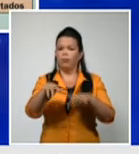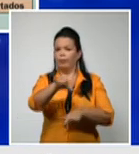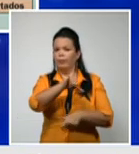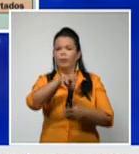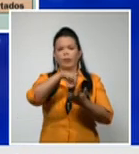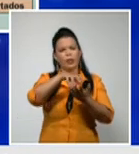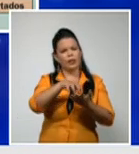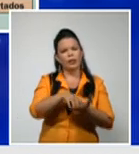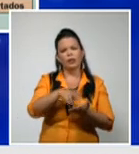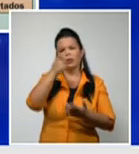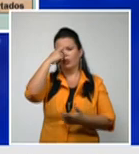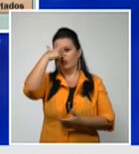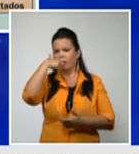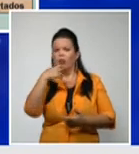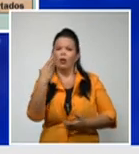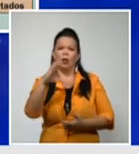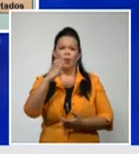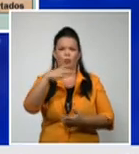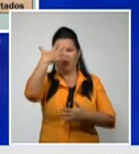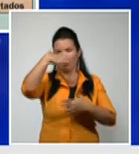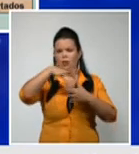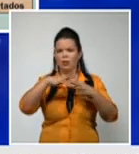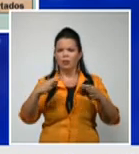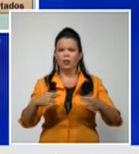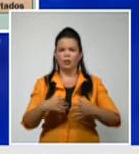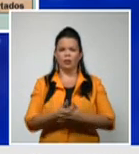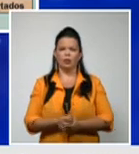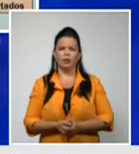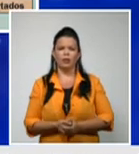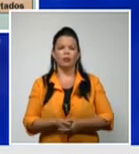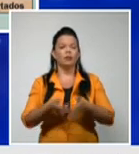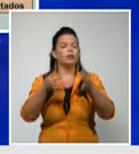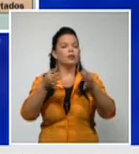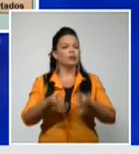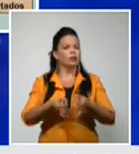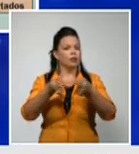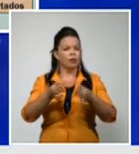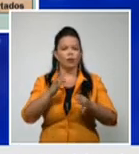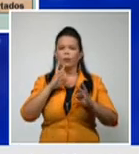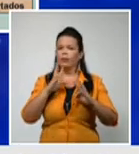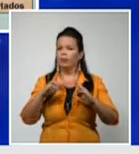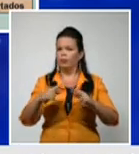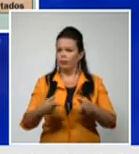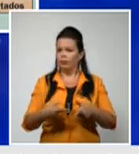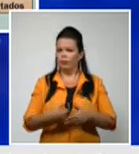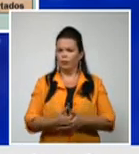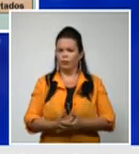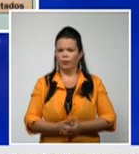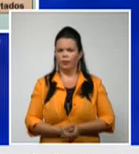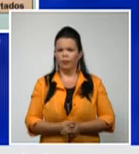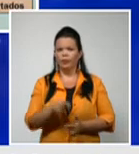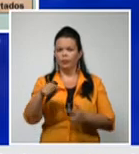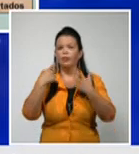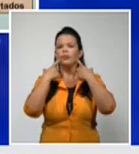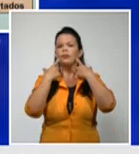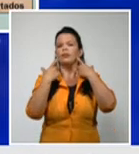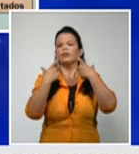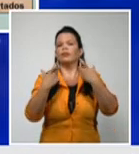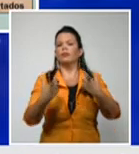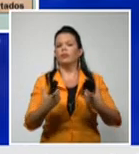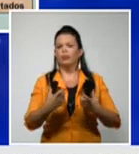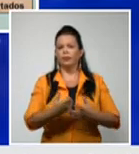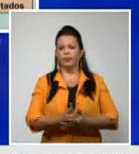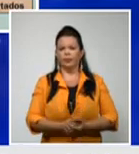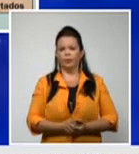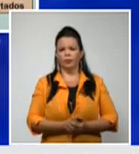y Artemisa, y siempre mencionamos, y ahora resulta importante,